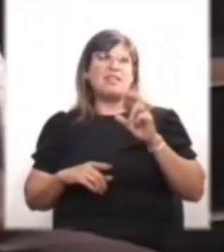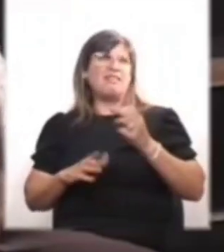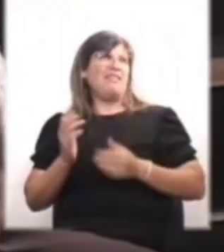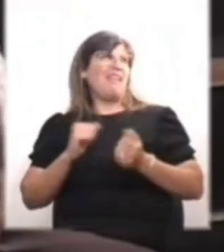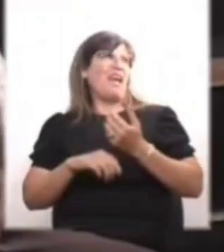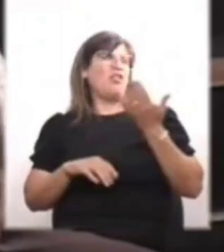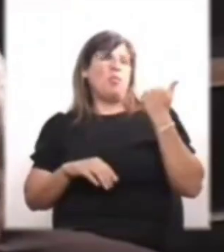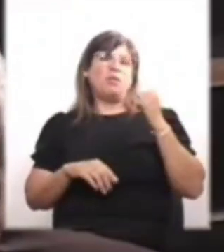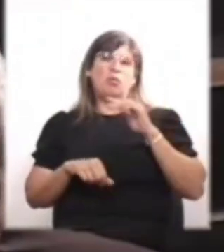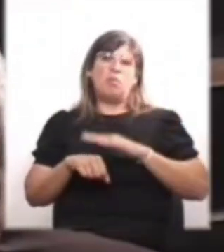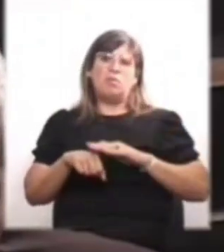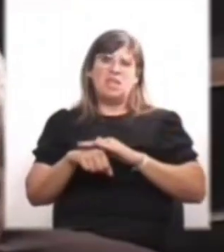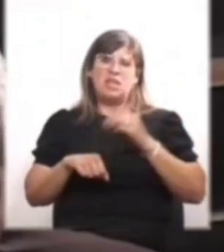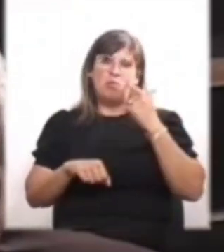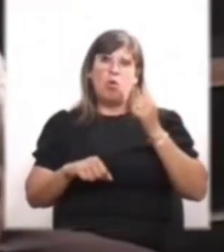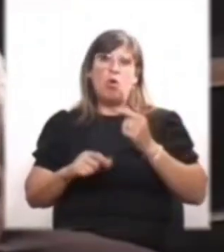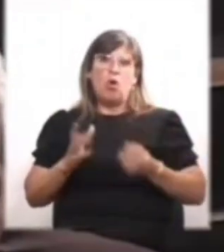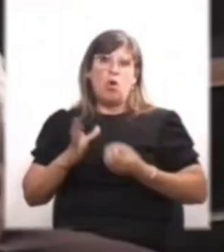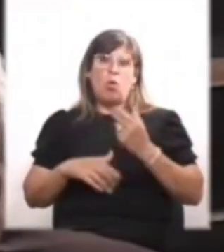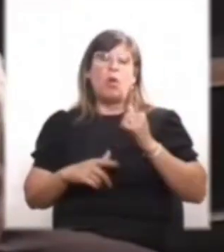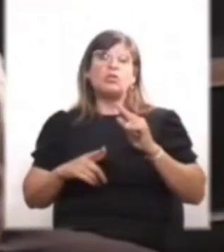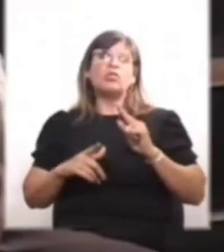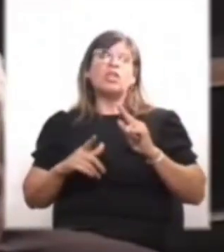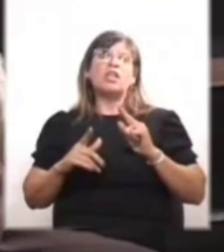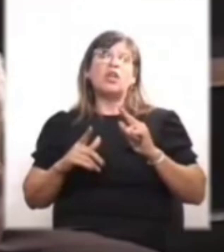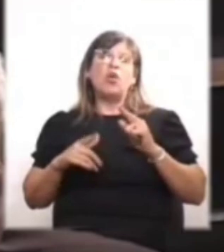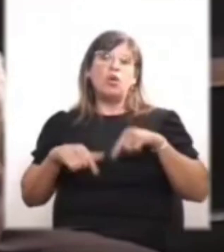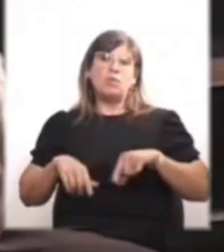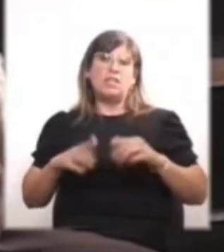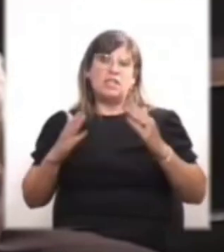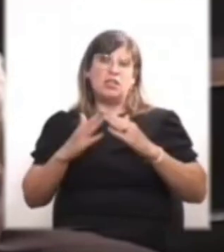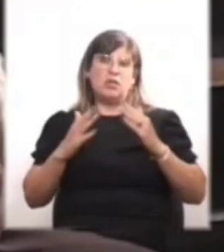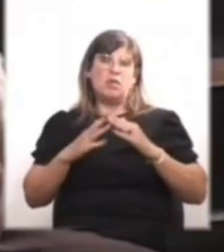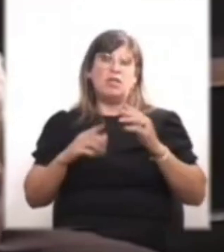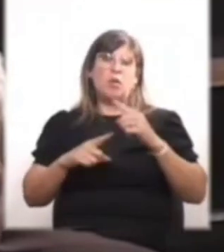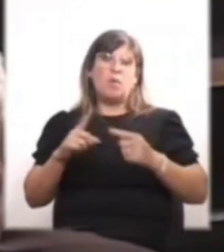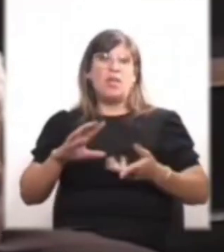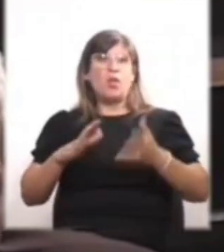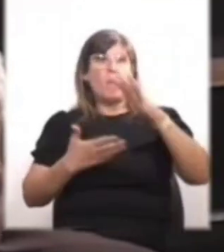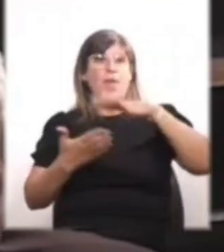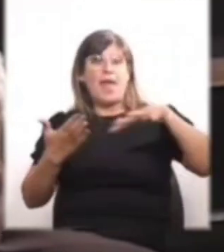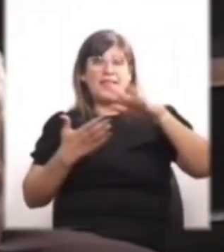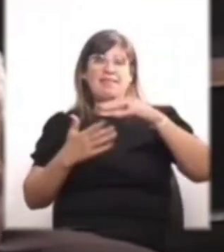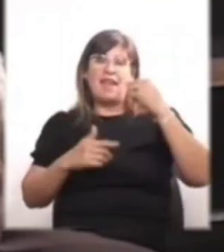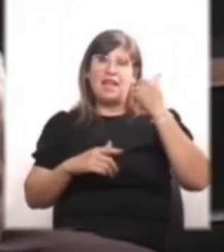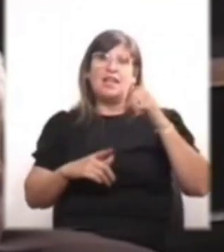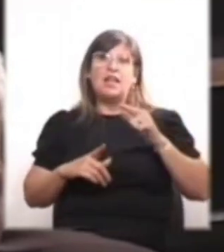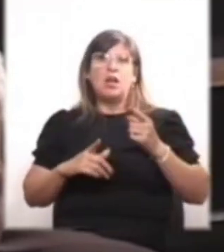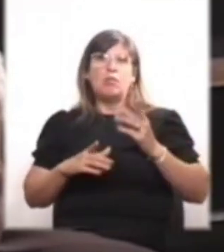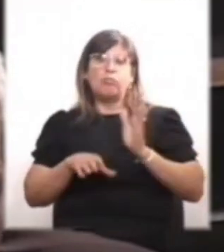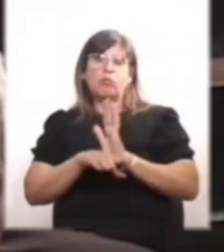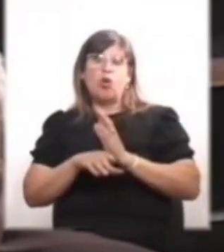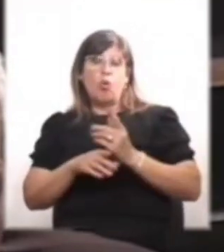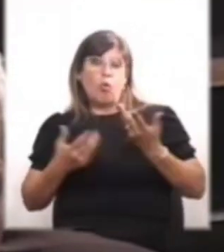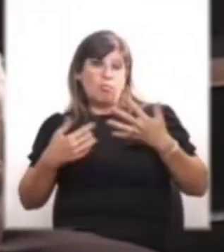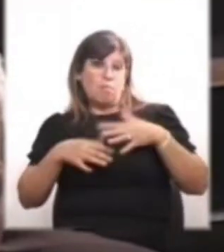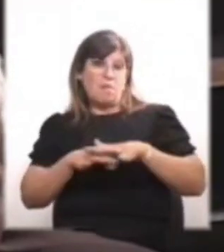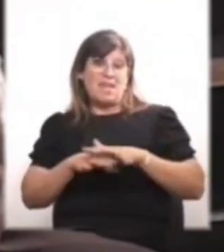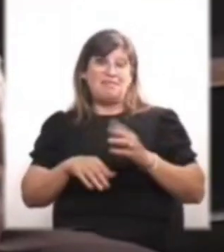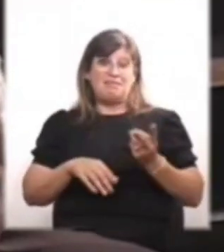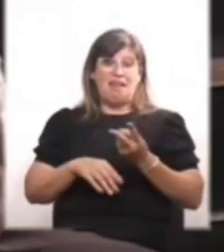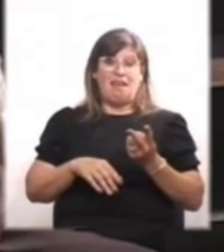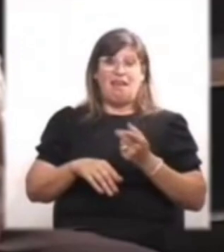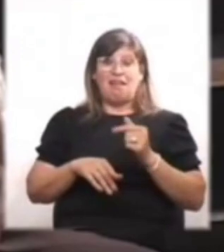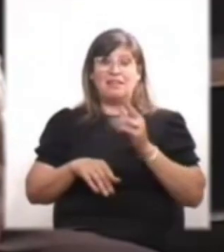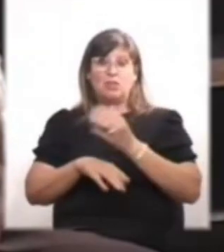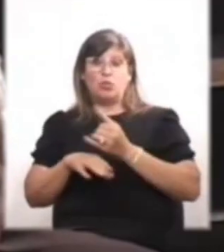30 años, cuando se creó el Ministerio de Vivienda, Ordenamiento Territorial y Medio Ambiente, como una institución mixta que ya contemplaba el